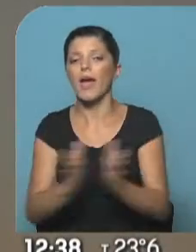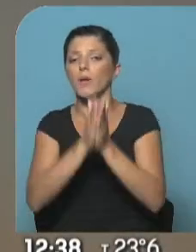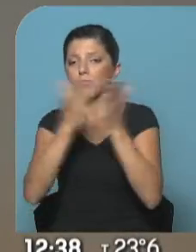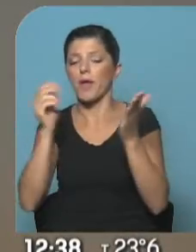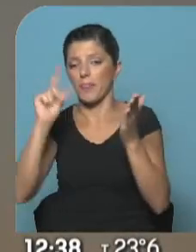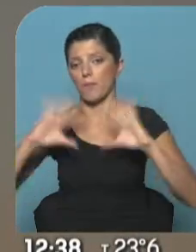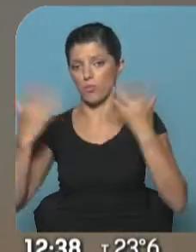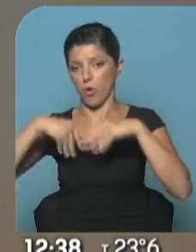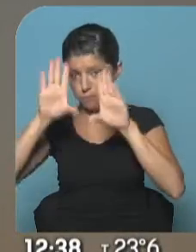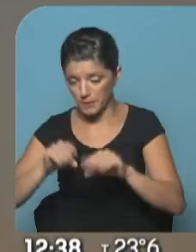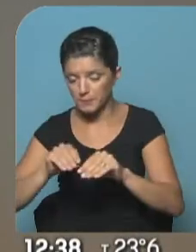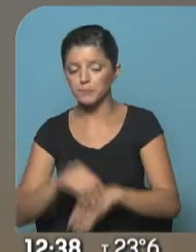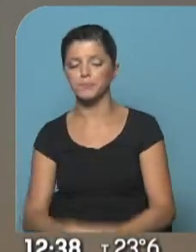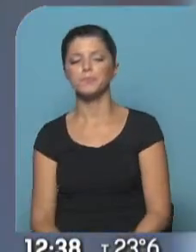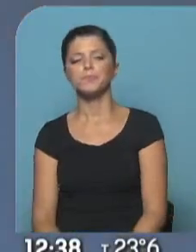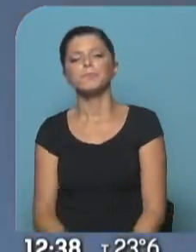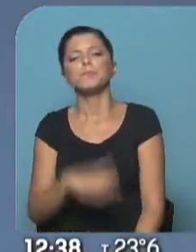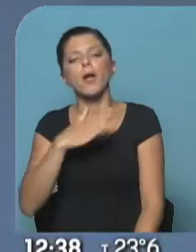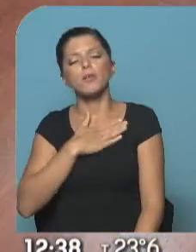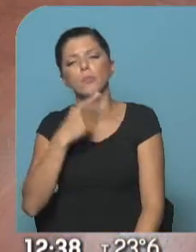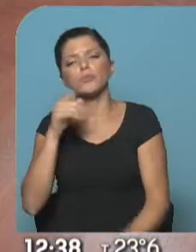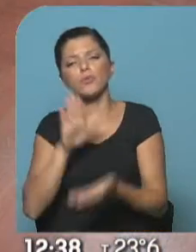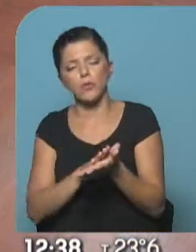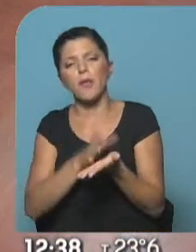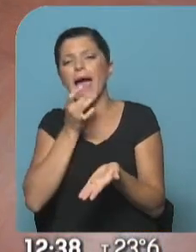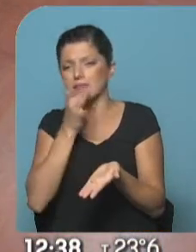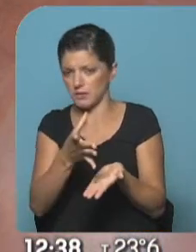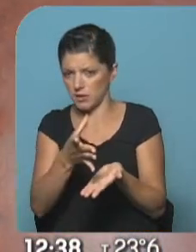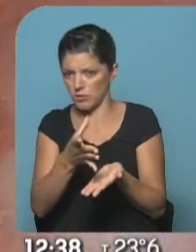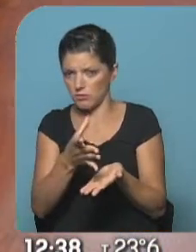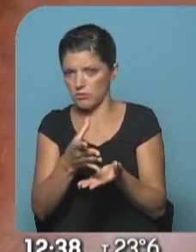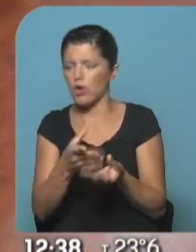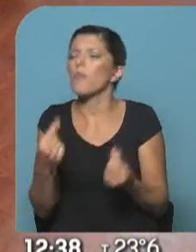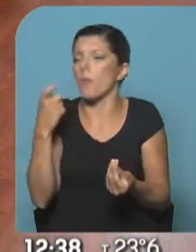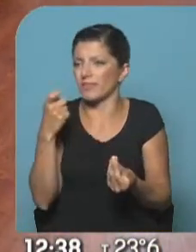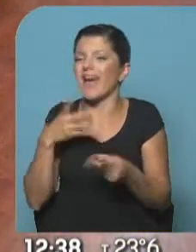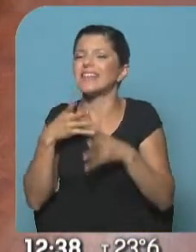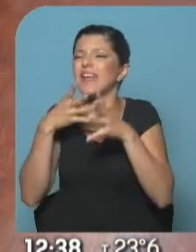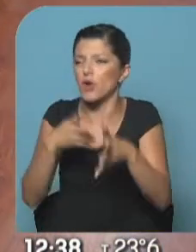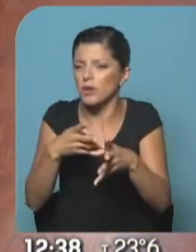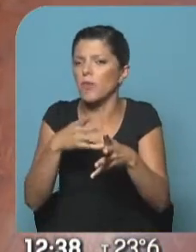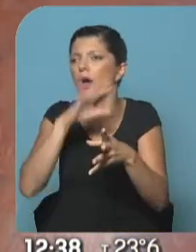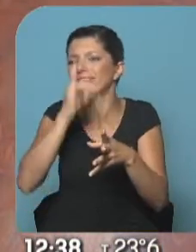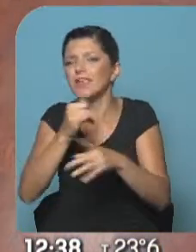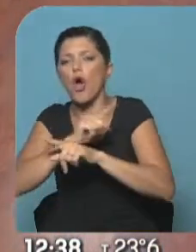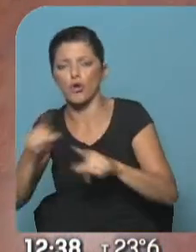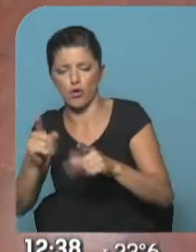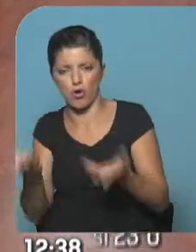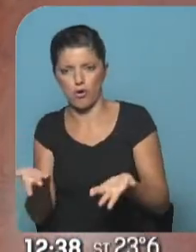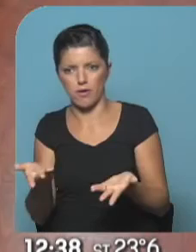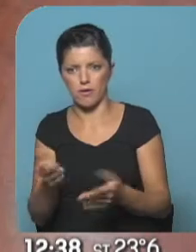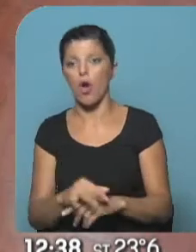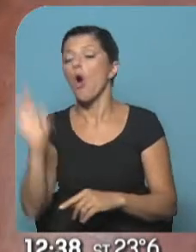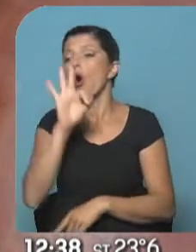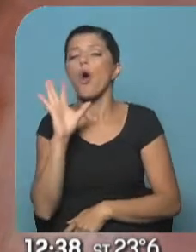la pregunta que uno se hace en relación concretamente al ataque también es: ¿cuándo decimos que algo es terrorismo y cuándo no? Y cuando decimos, por ejemplo, que es crimen